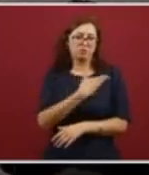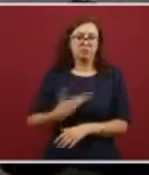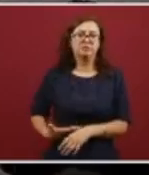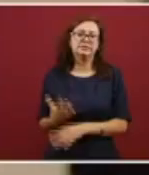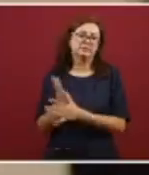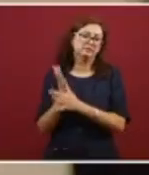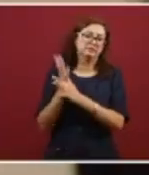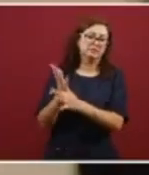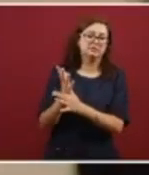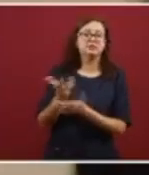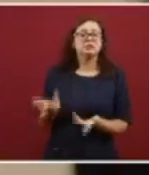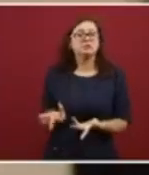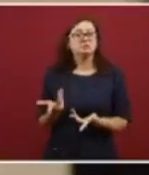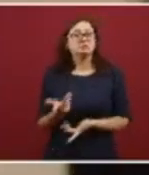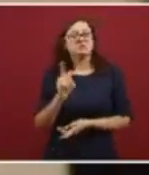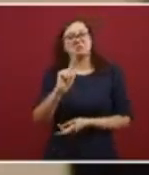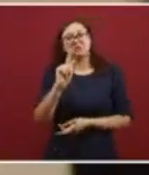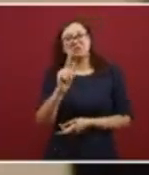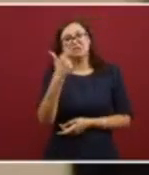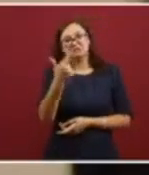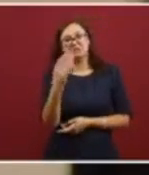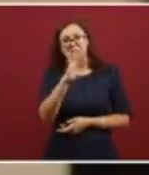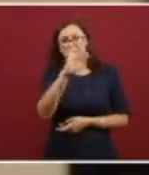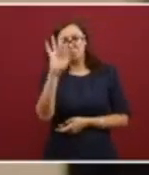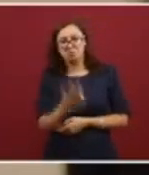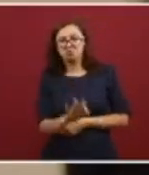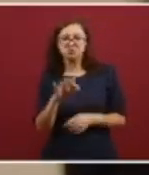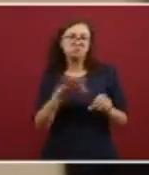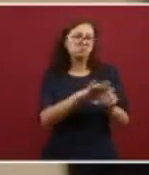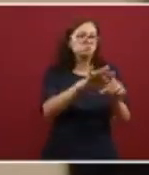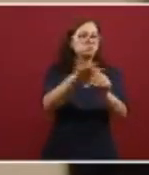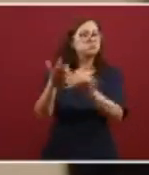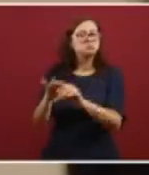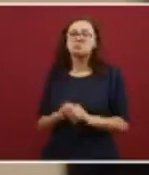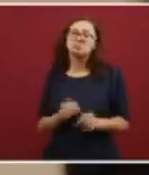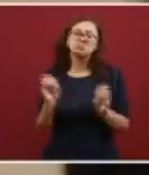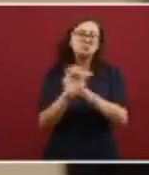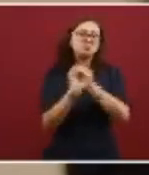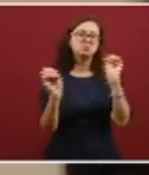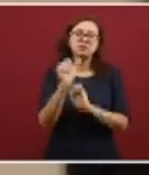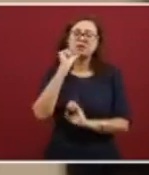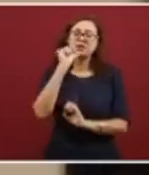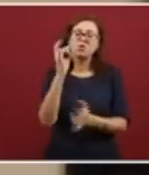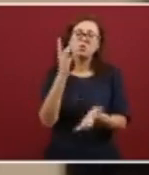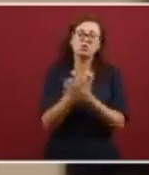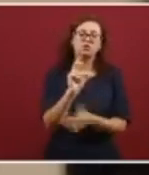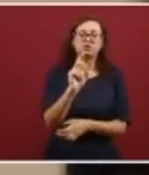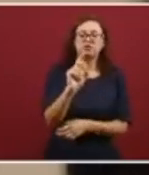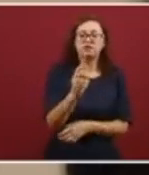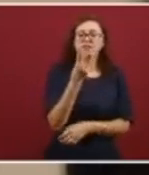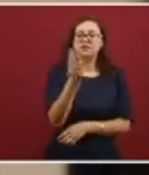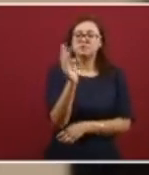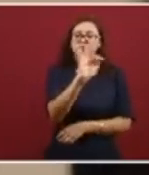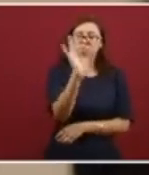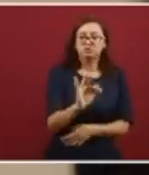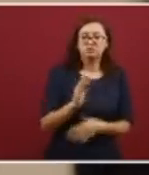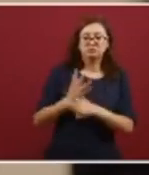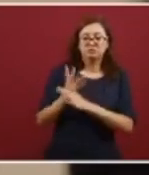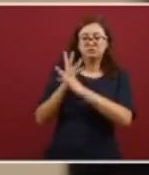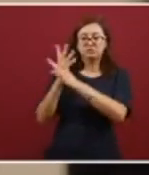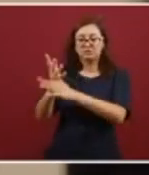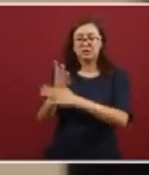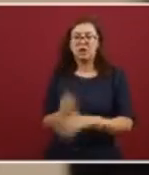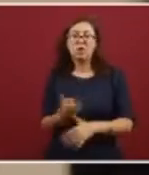el 77%, nada más hubo votación del 33%. Él dice que la cuarta transformación no